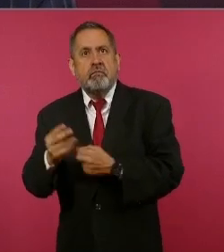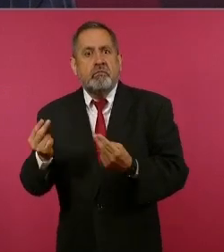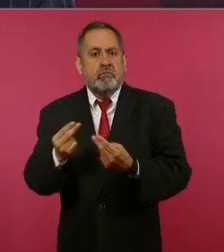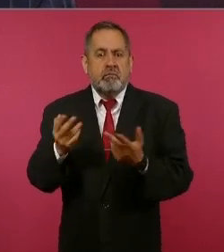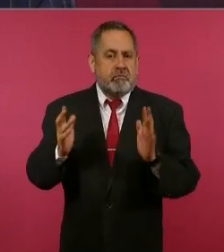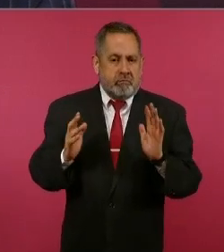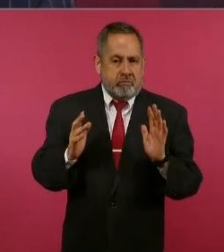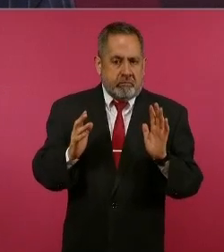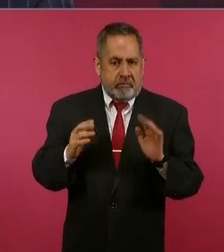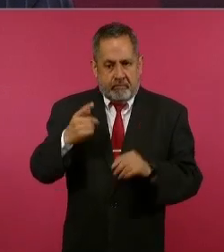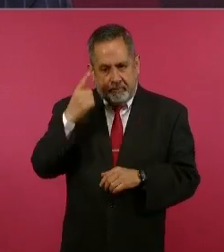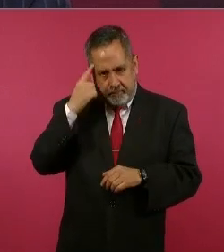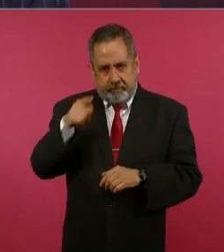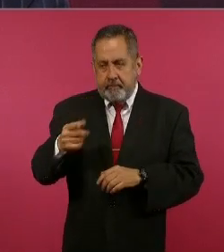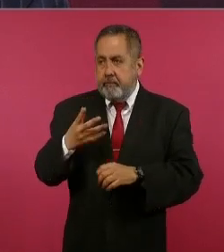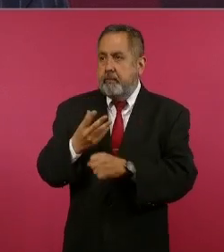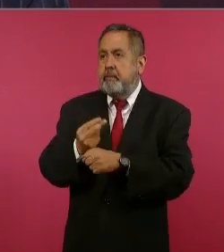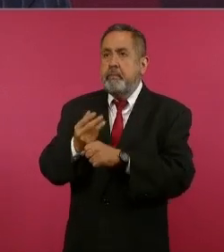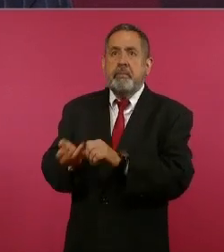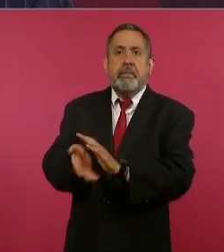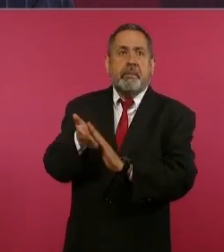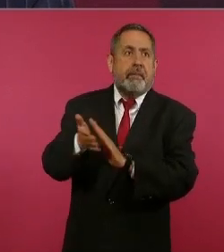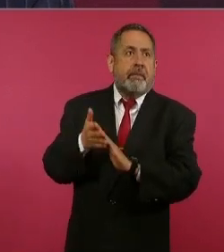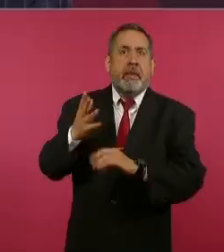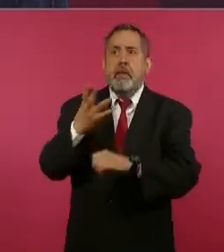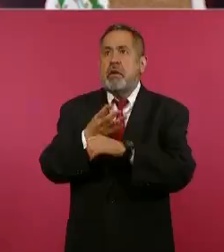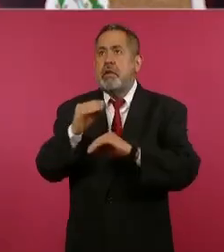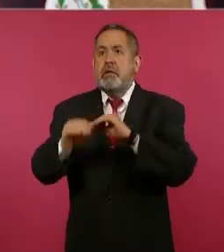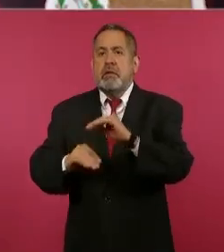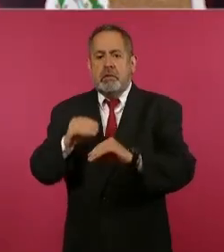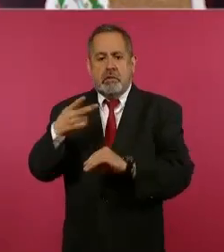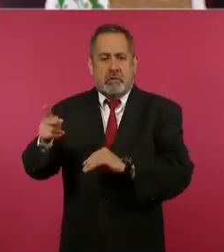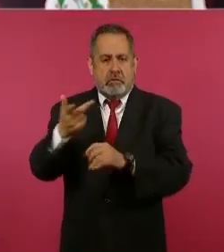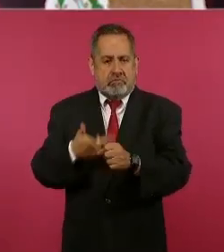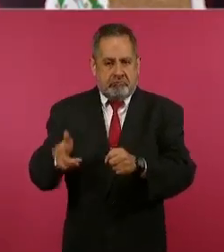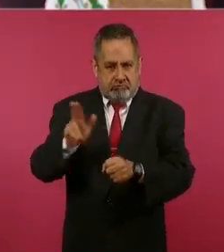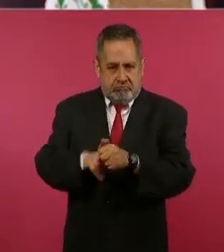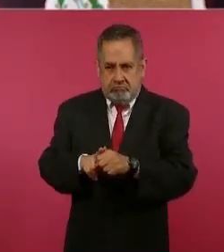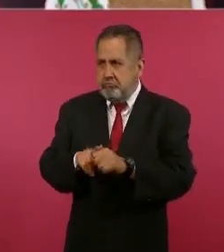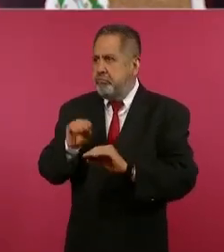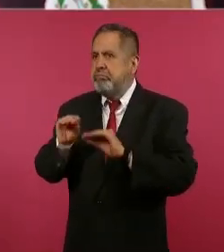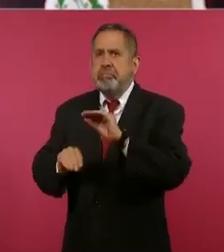le corresponda para darle mantenimiento a su clínica.